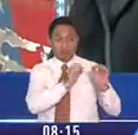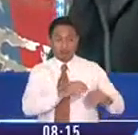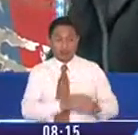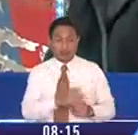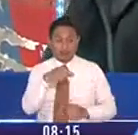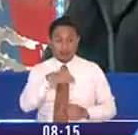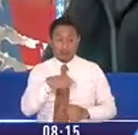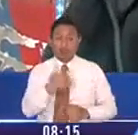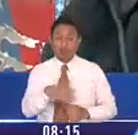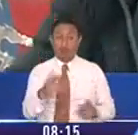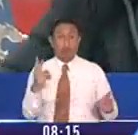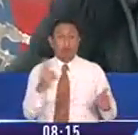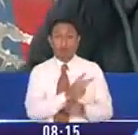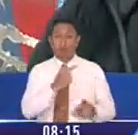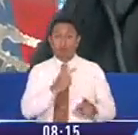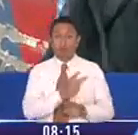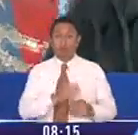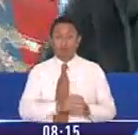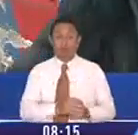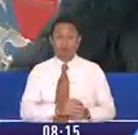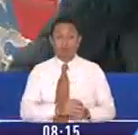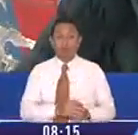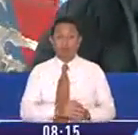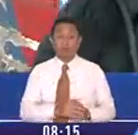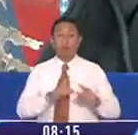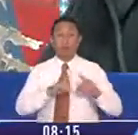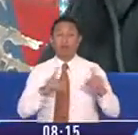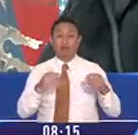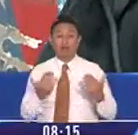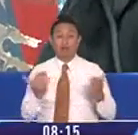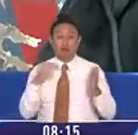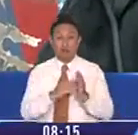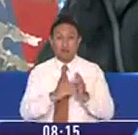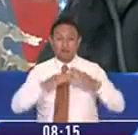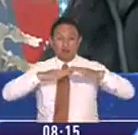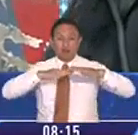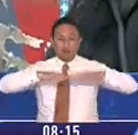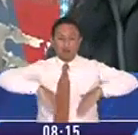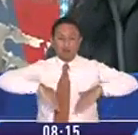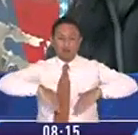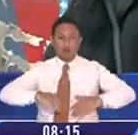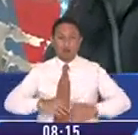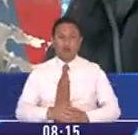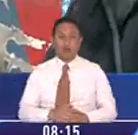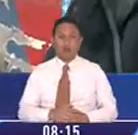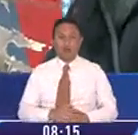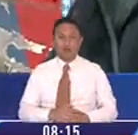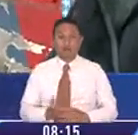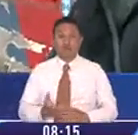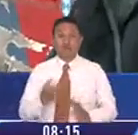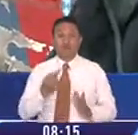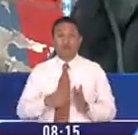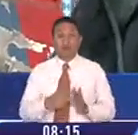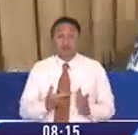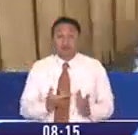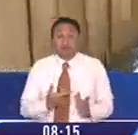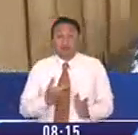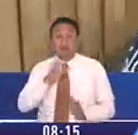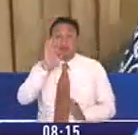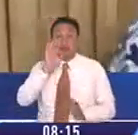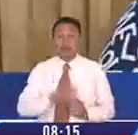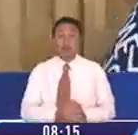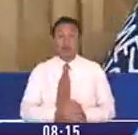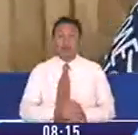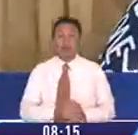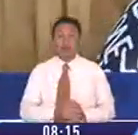estaba pero fatal, toda la calle. Pero se ha hundido. De nuevo se ha hundido y no sé qué es lo que pasa. Es un